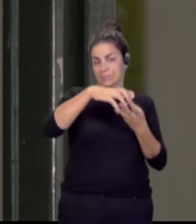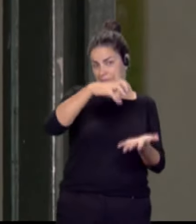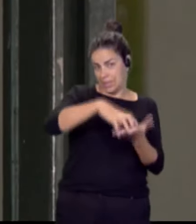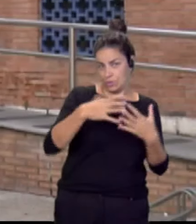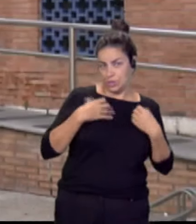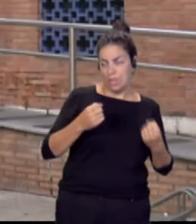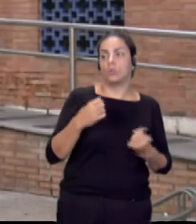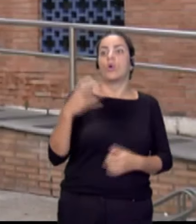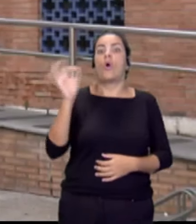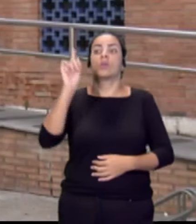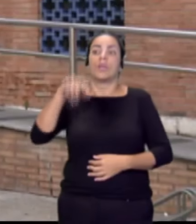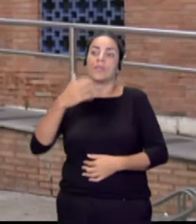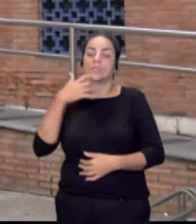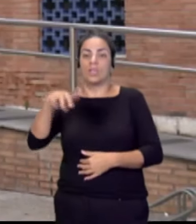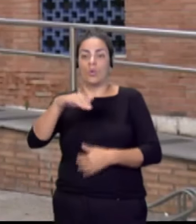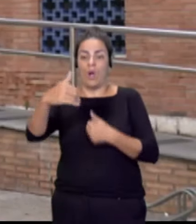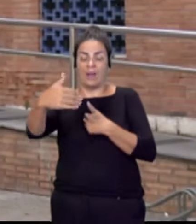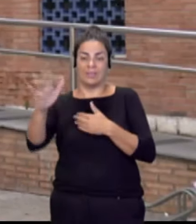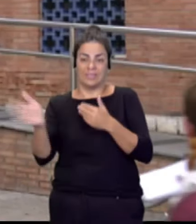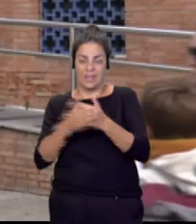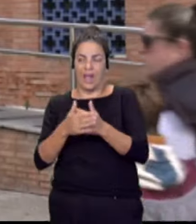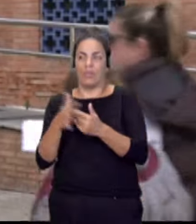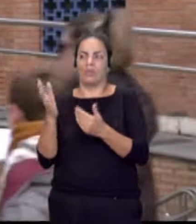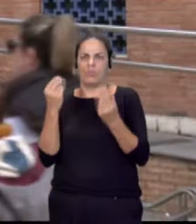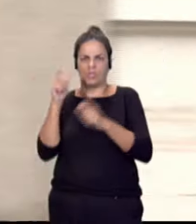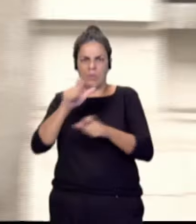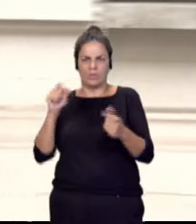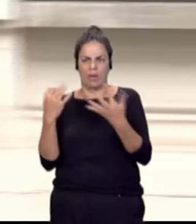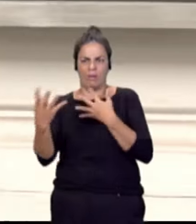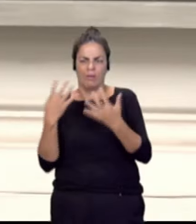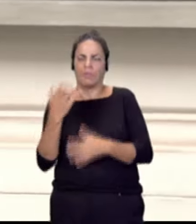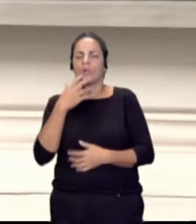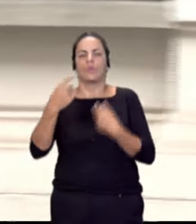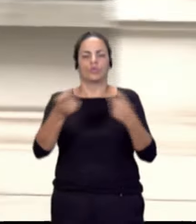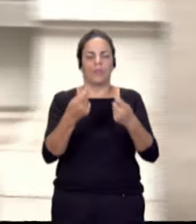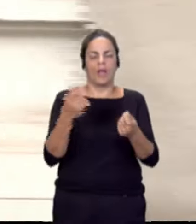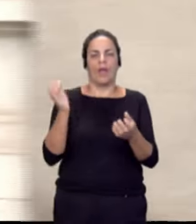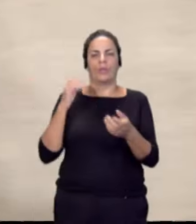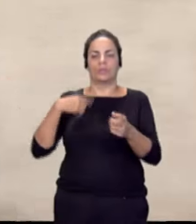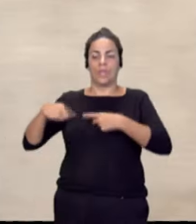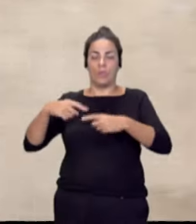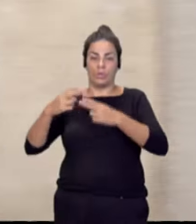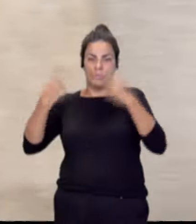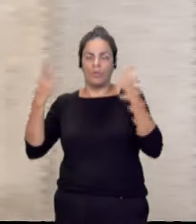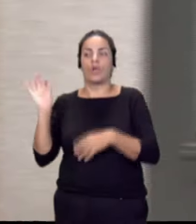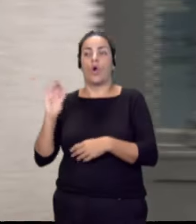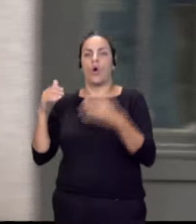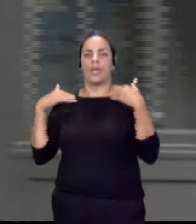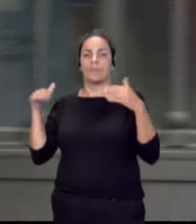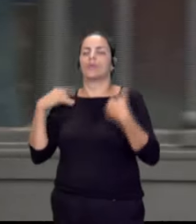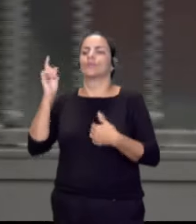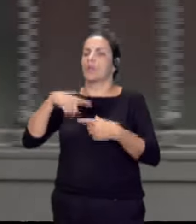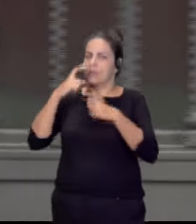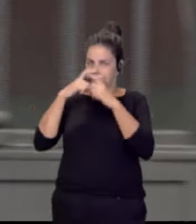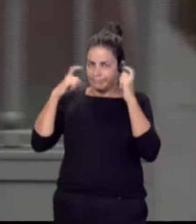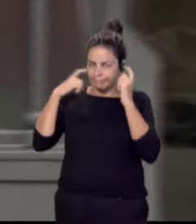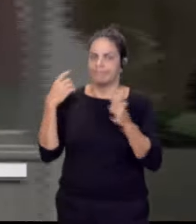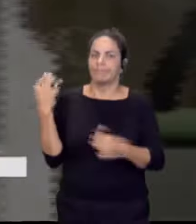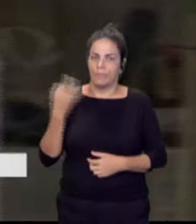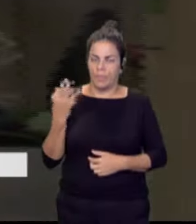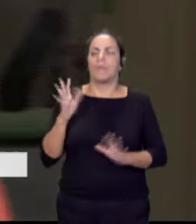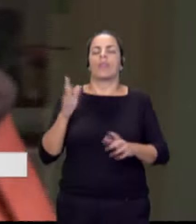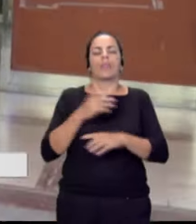del uso en lugares cerrados y de gran concurrencia como supermercados, transporte público o gimnasios. Por ahora no se plantea que sea obligatorio, solo